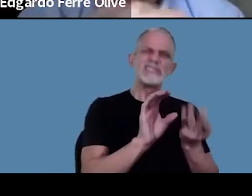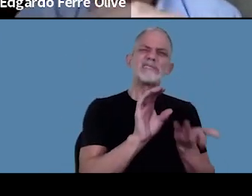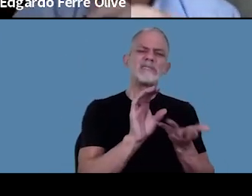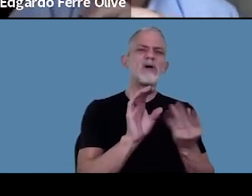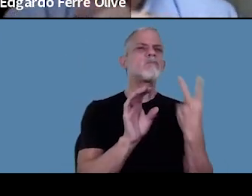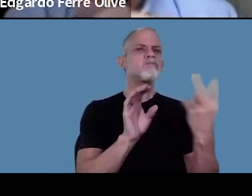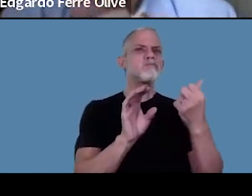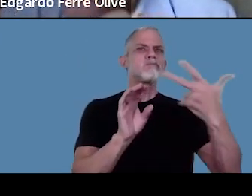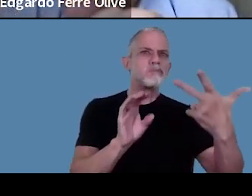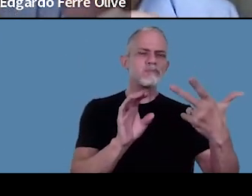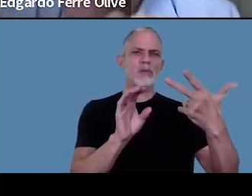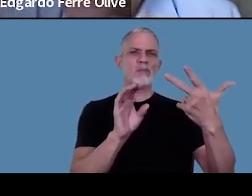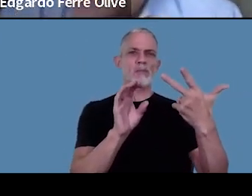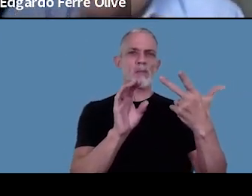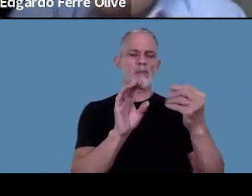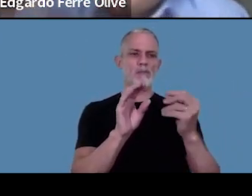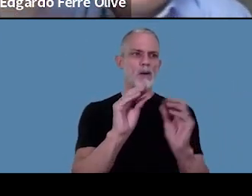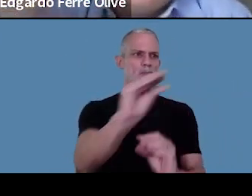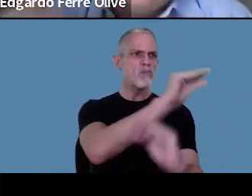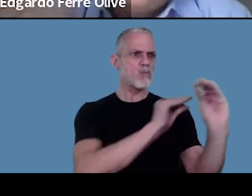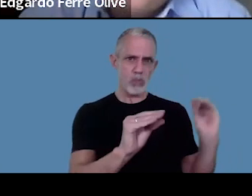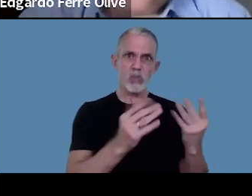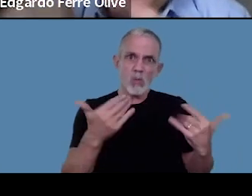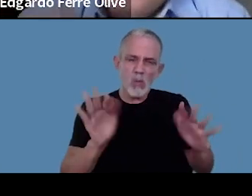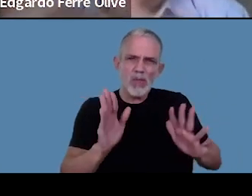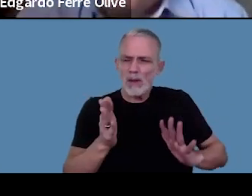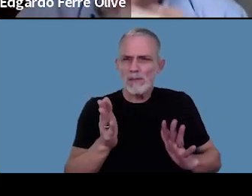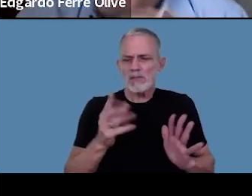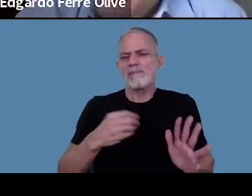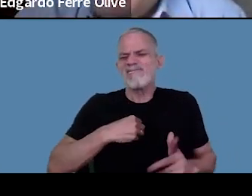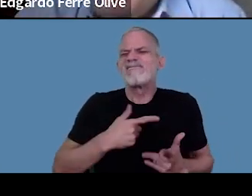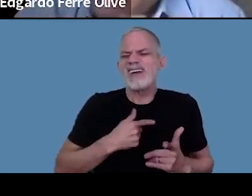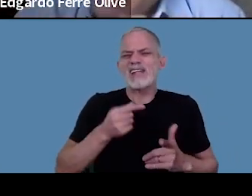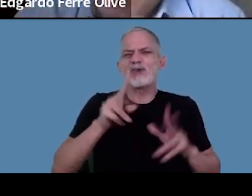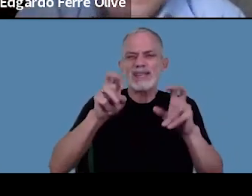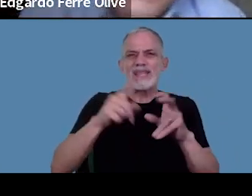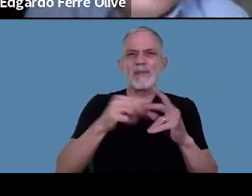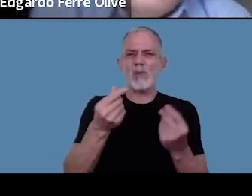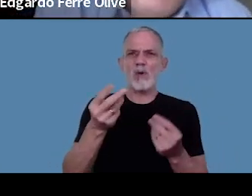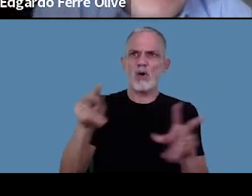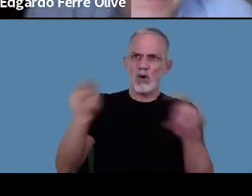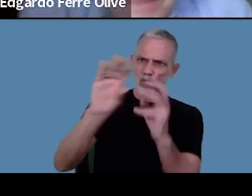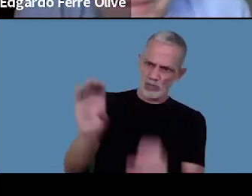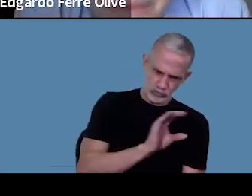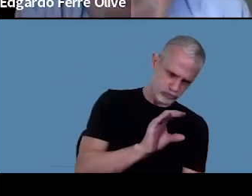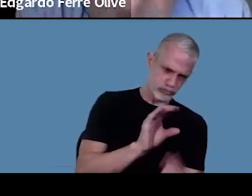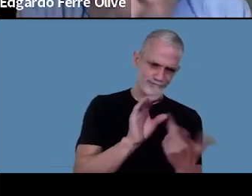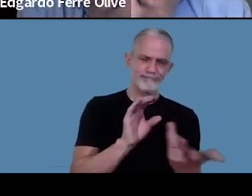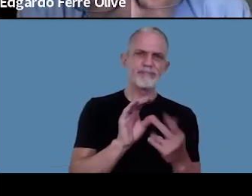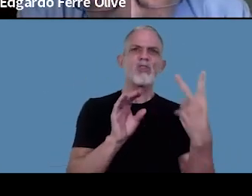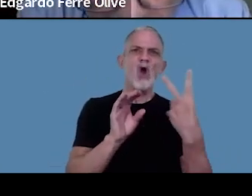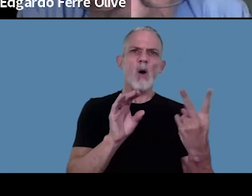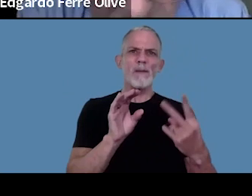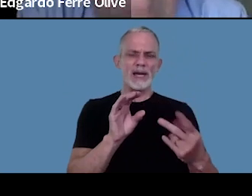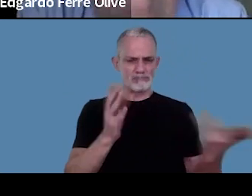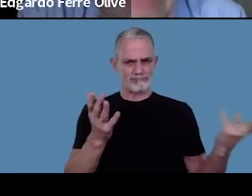triple o cuádruple dividendo según cómo lo vea, según qué fanático uno sea del tema o cómo lo pueda demostrar empíricamente, ¿no? Los ingresos